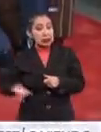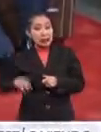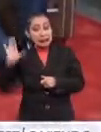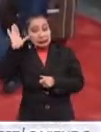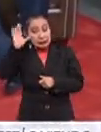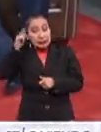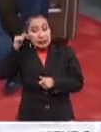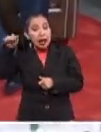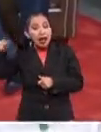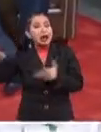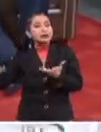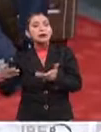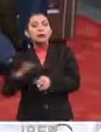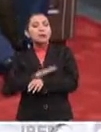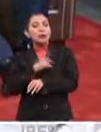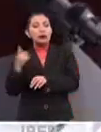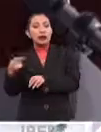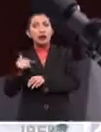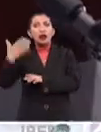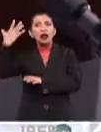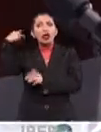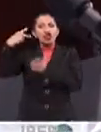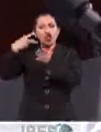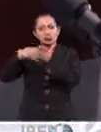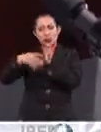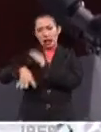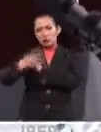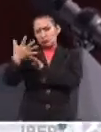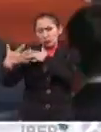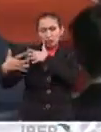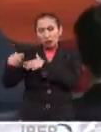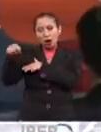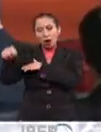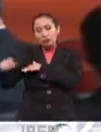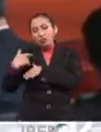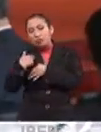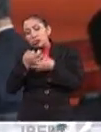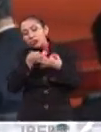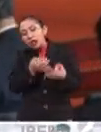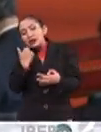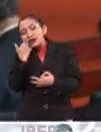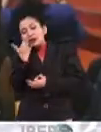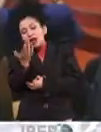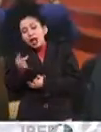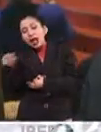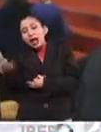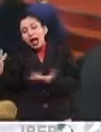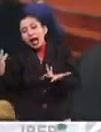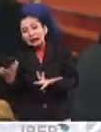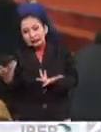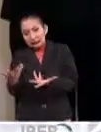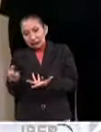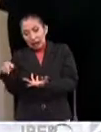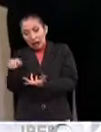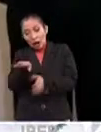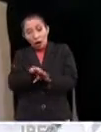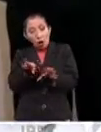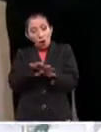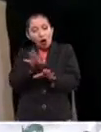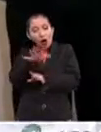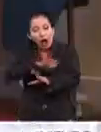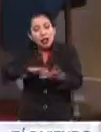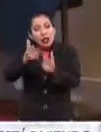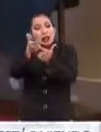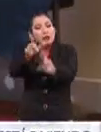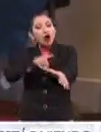parte de China, en principio desde el año 2014 más o menos, sobre la intención de crear de alguna forma un área